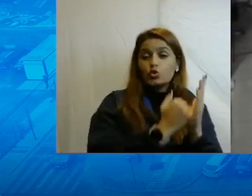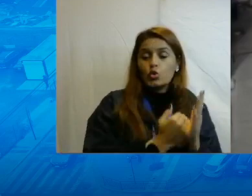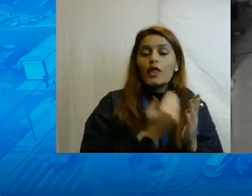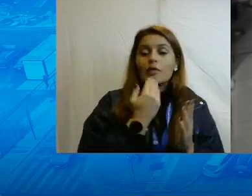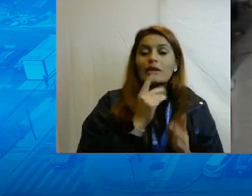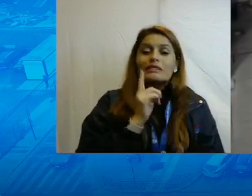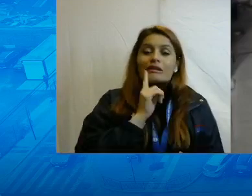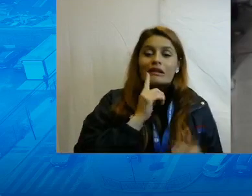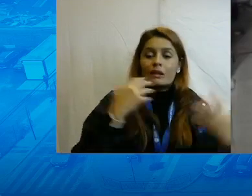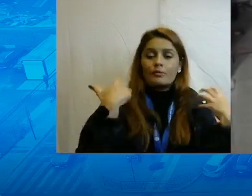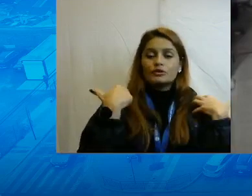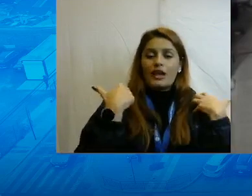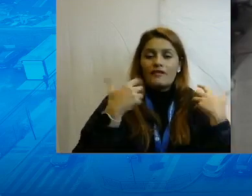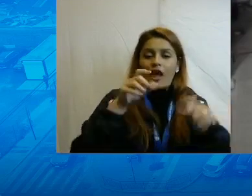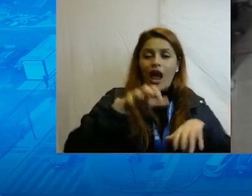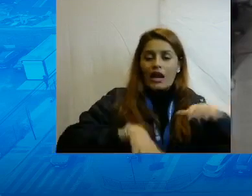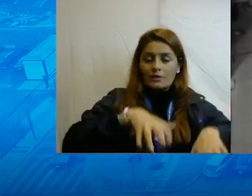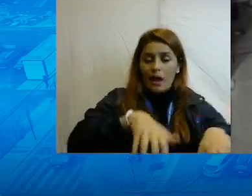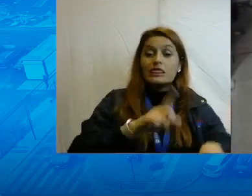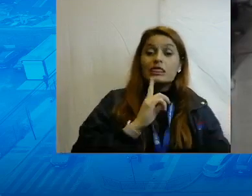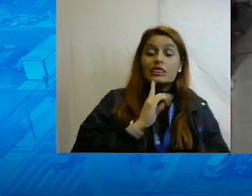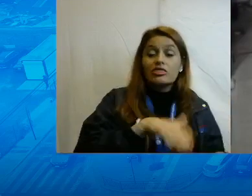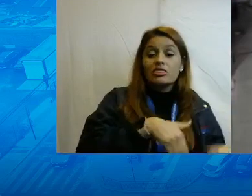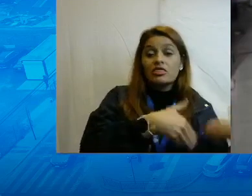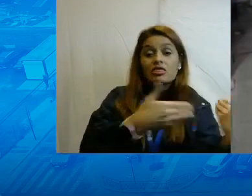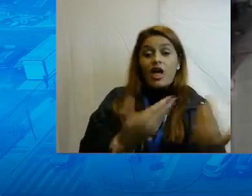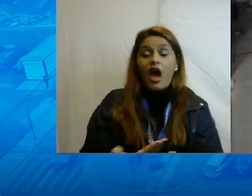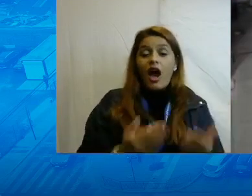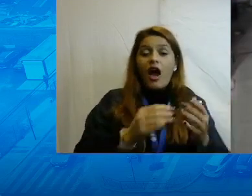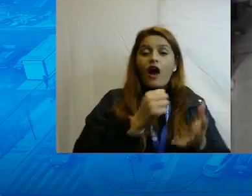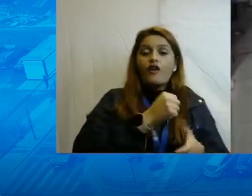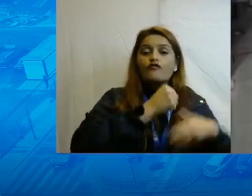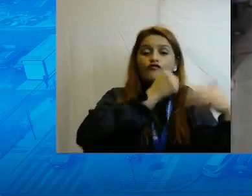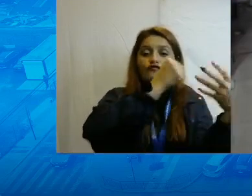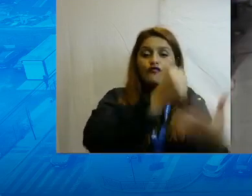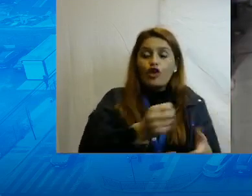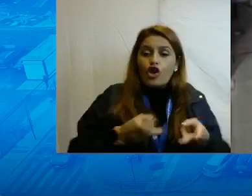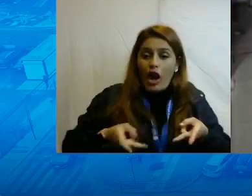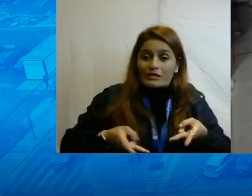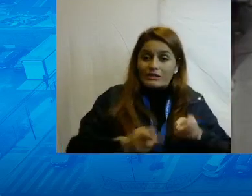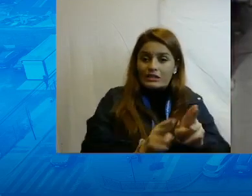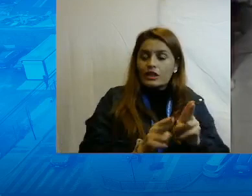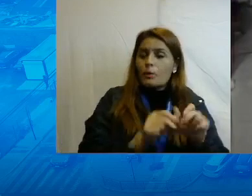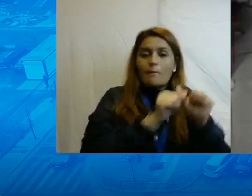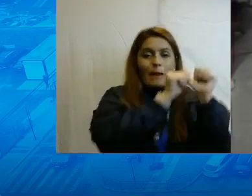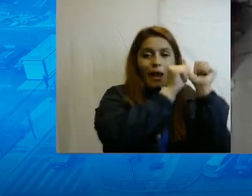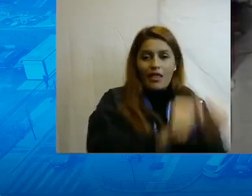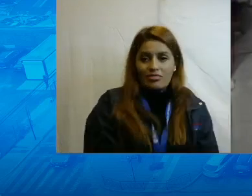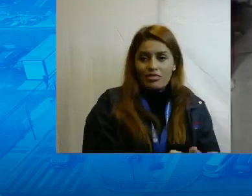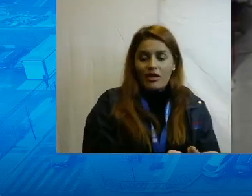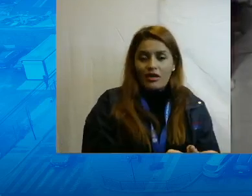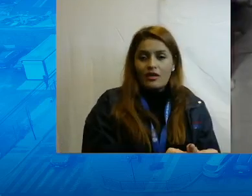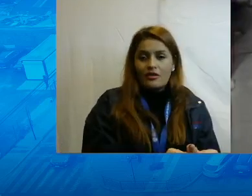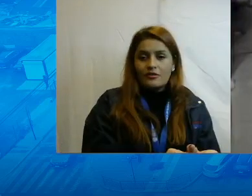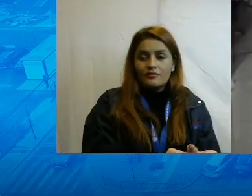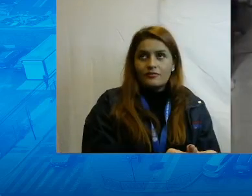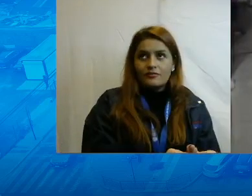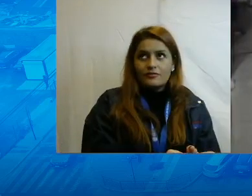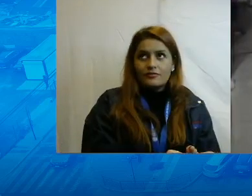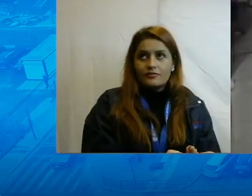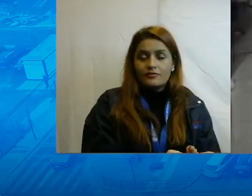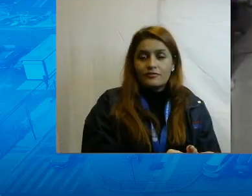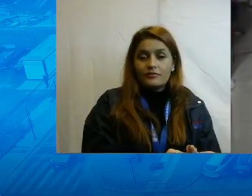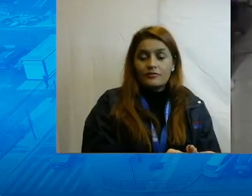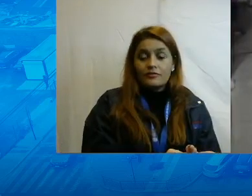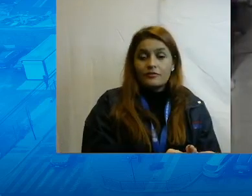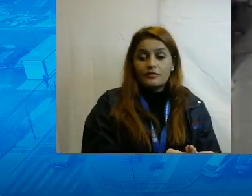Responsable de Mascota, que entrega fondos de esterilización de modo permanente. El estudio al que hace referencia el concejal